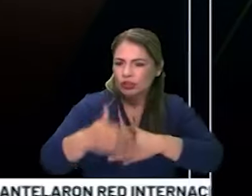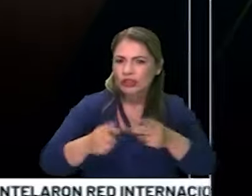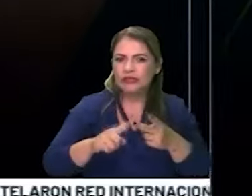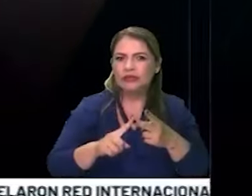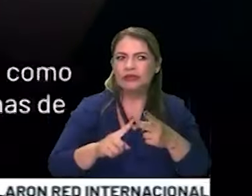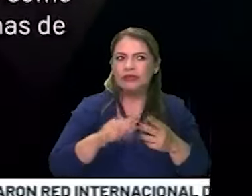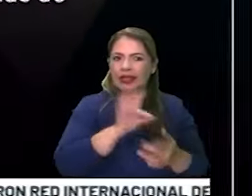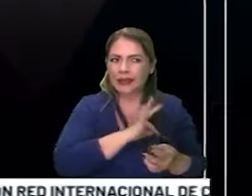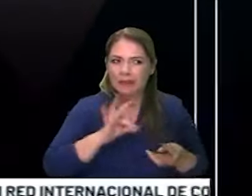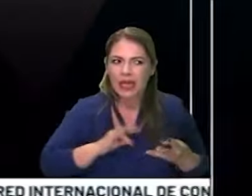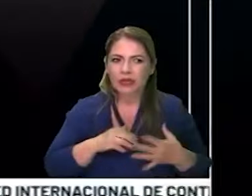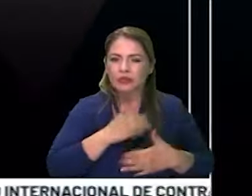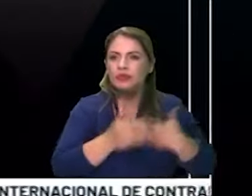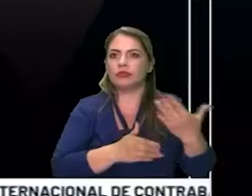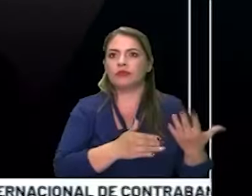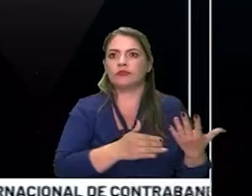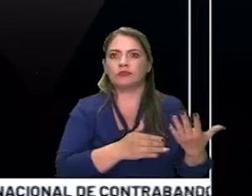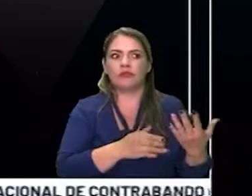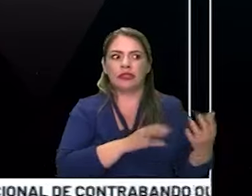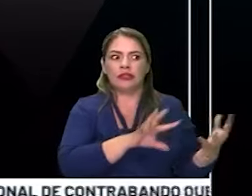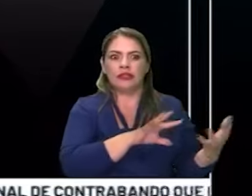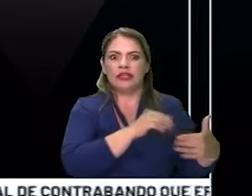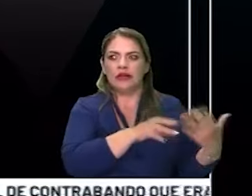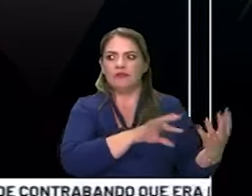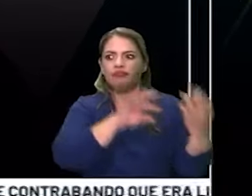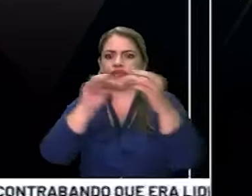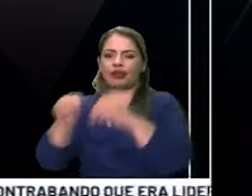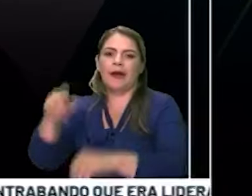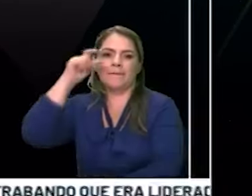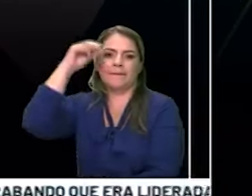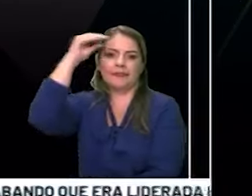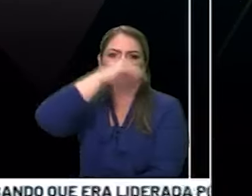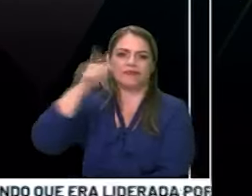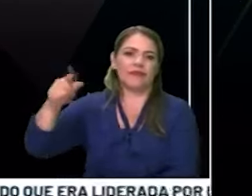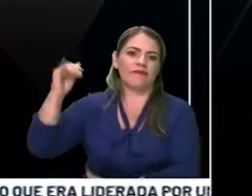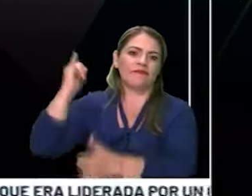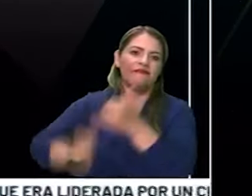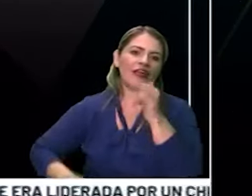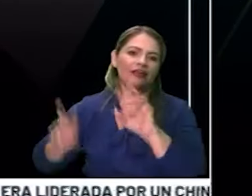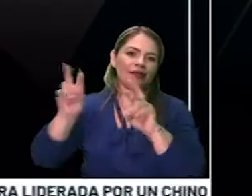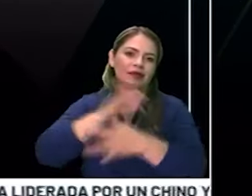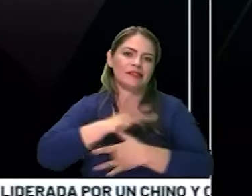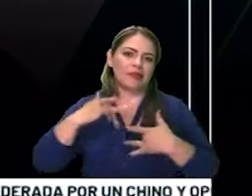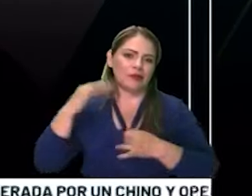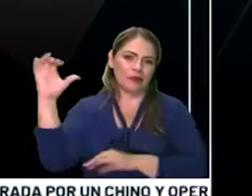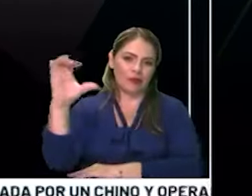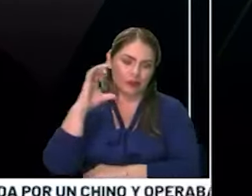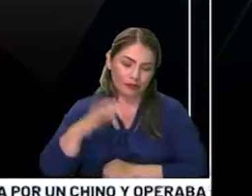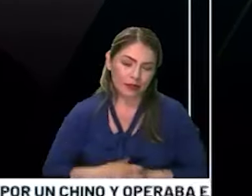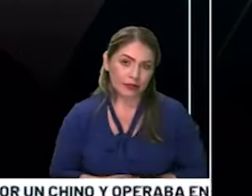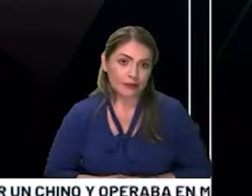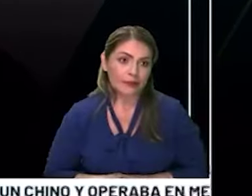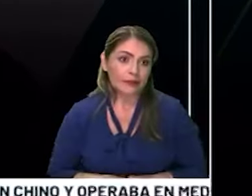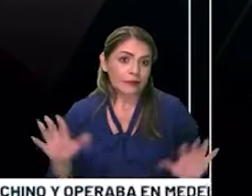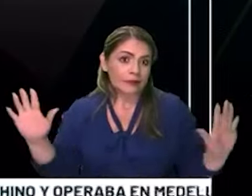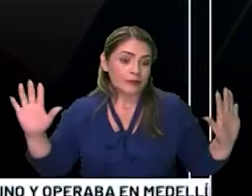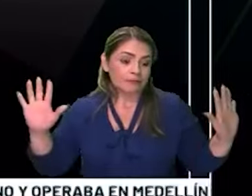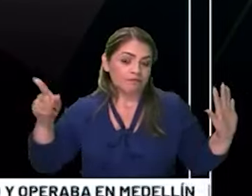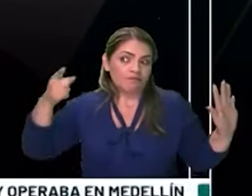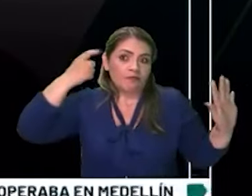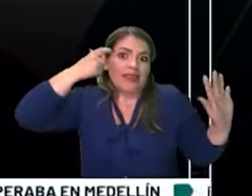costo con esta seguidilla de acciones el petrismo dio el puntillazo final al sistema de salud creer como hace el gobierno que remover las